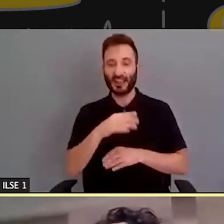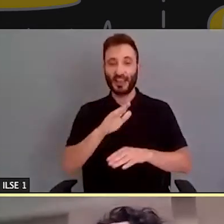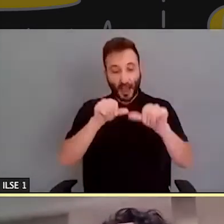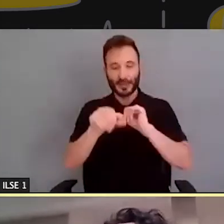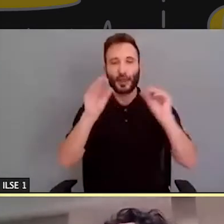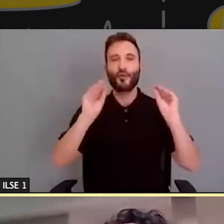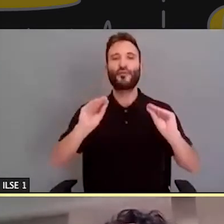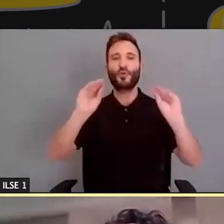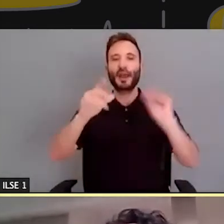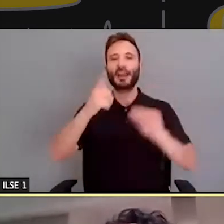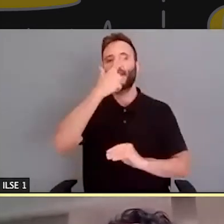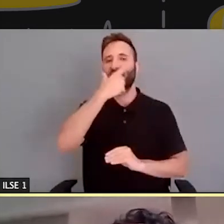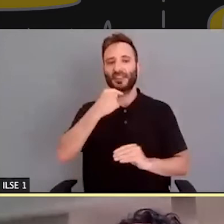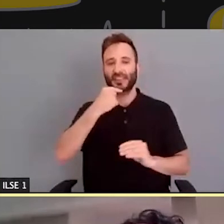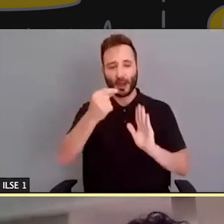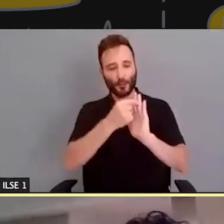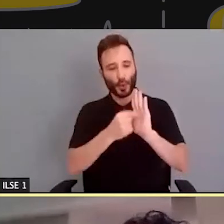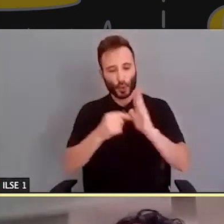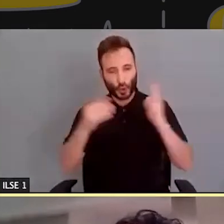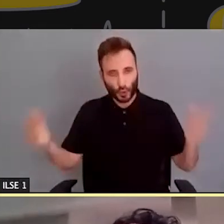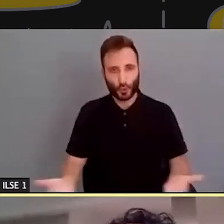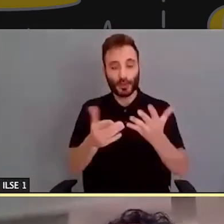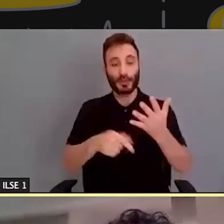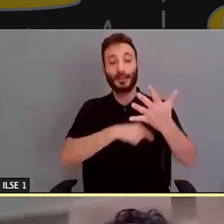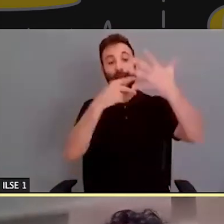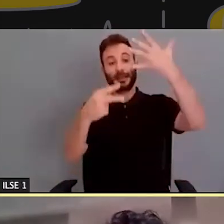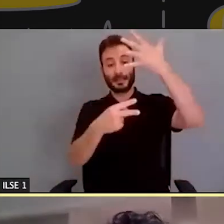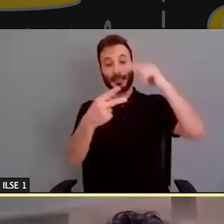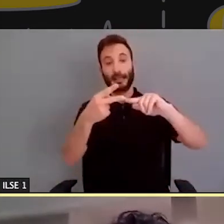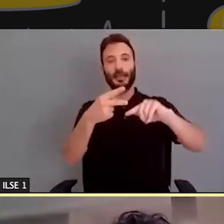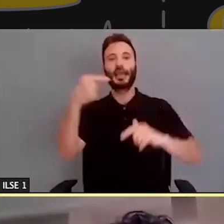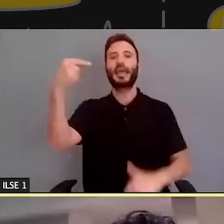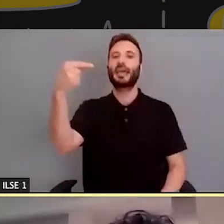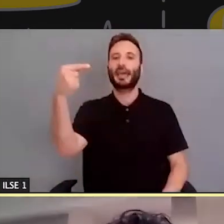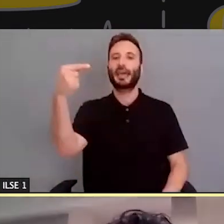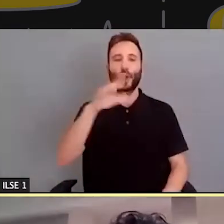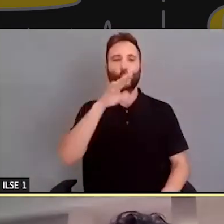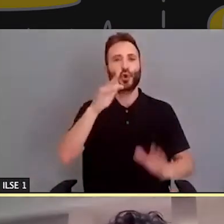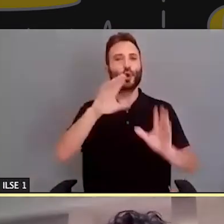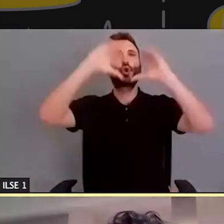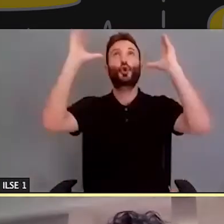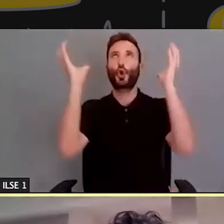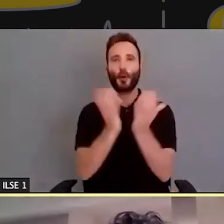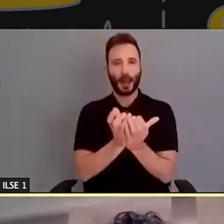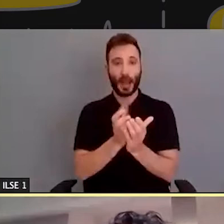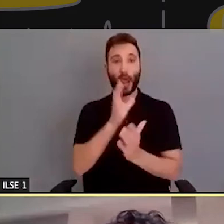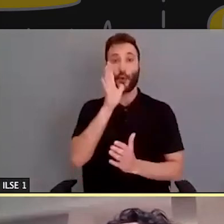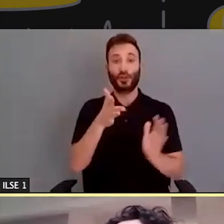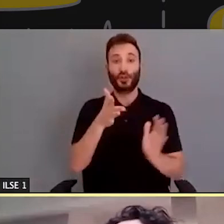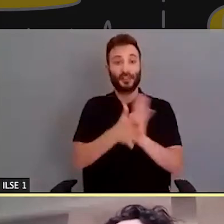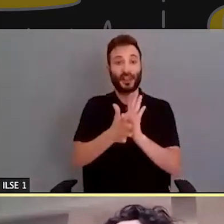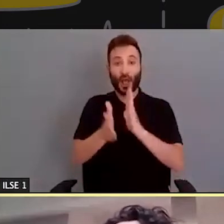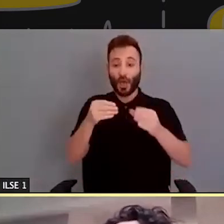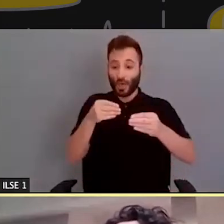facilitar el uso de estas pautas. Con la G, bueno, pues global, porque era un documento que abarcaba, como digo, a un